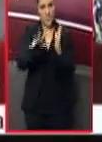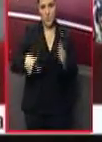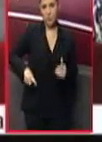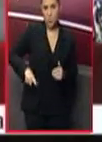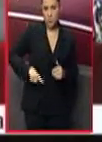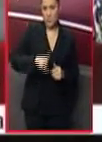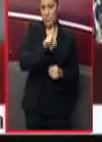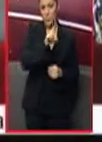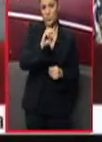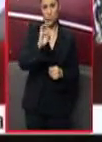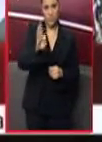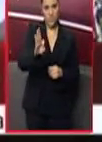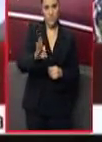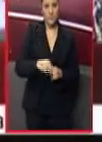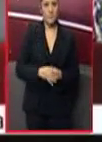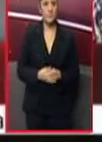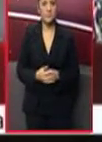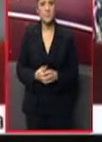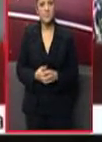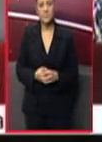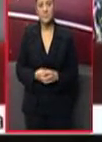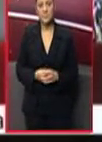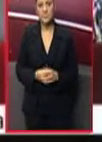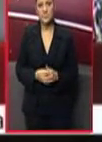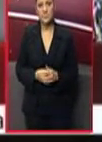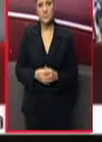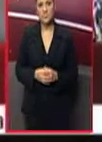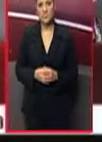en el Diario Oficial de la Federación.